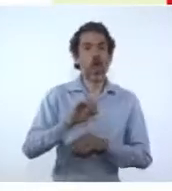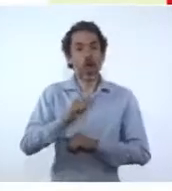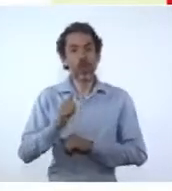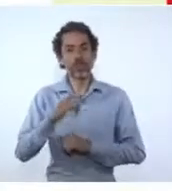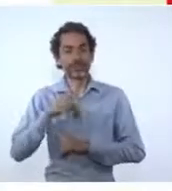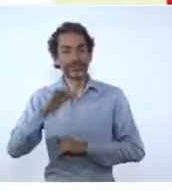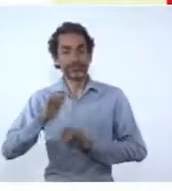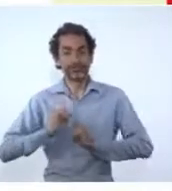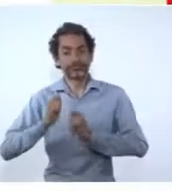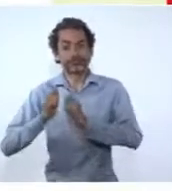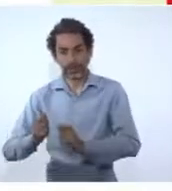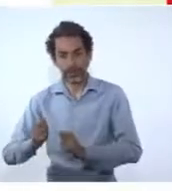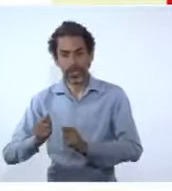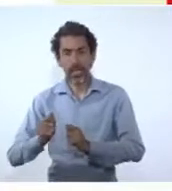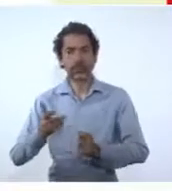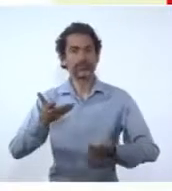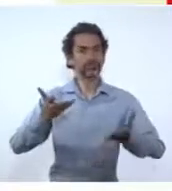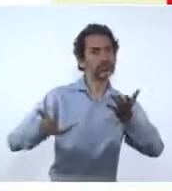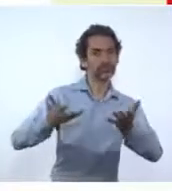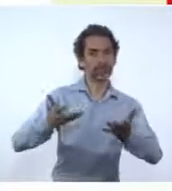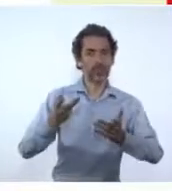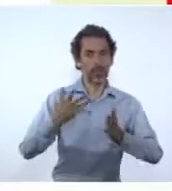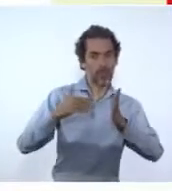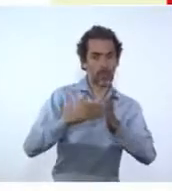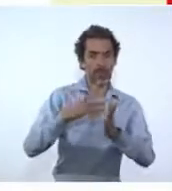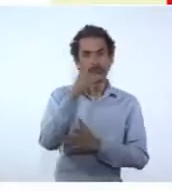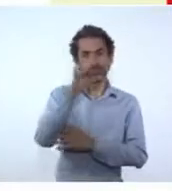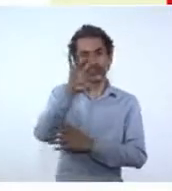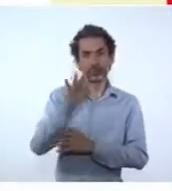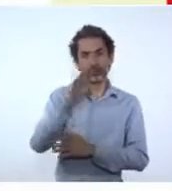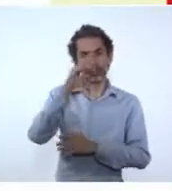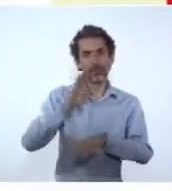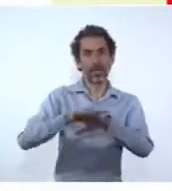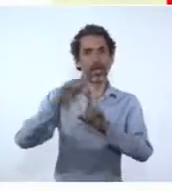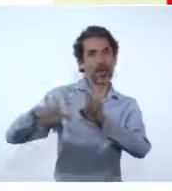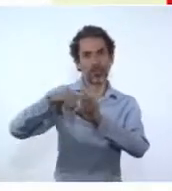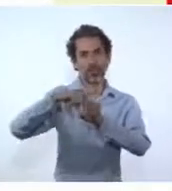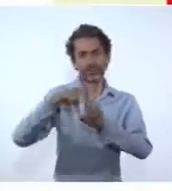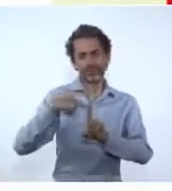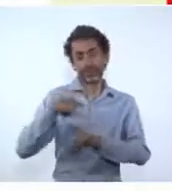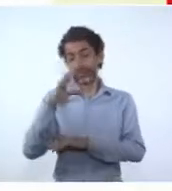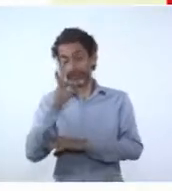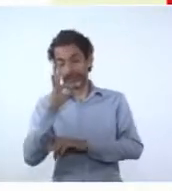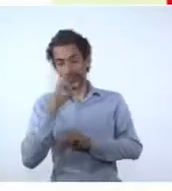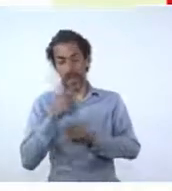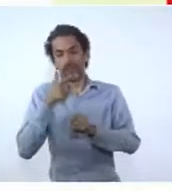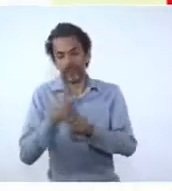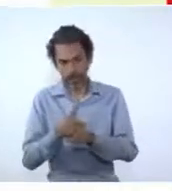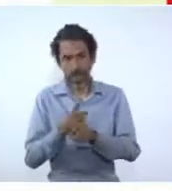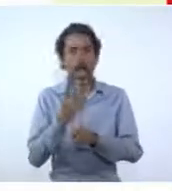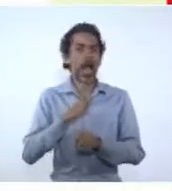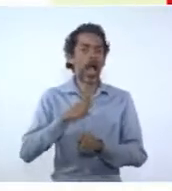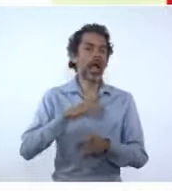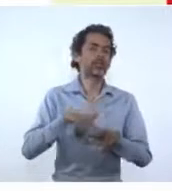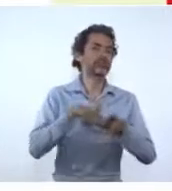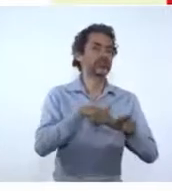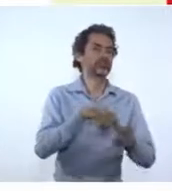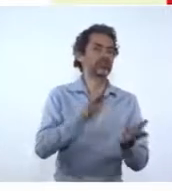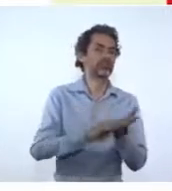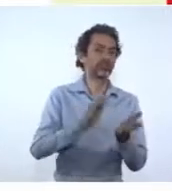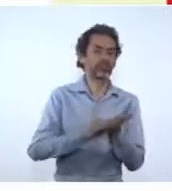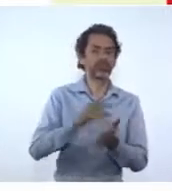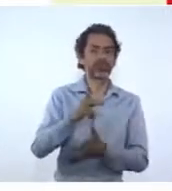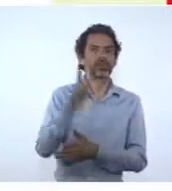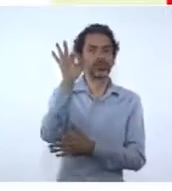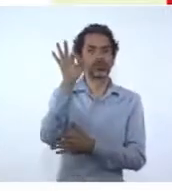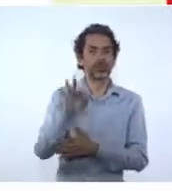habían recibido, le aplicamos a esos 1,000 el porcentaje de positividad e inferimos cuántos activos habría si ese porcentaje